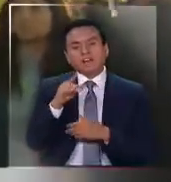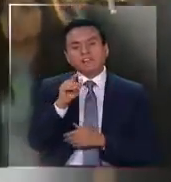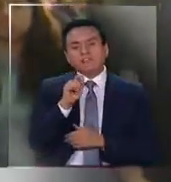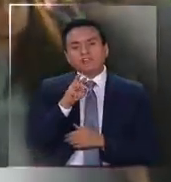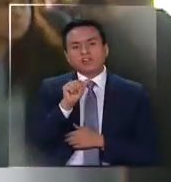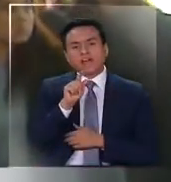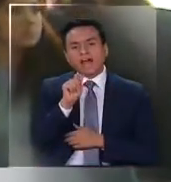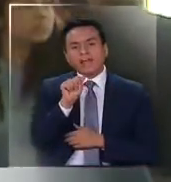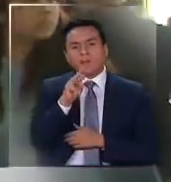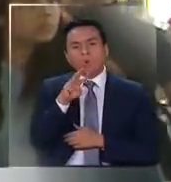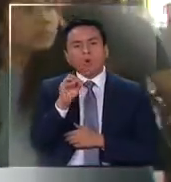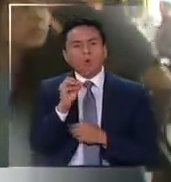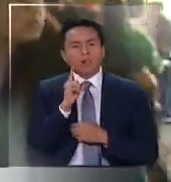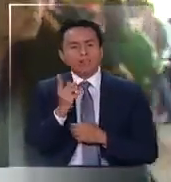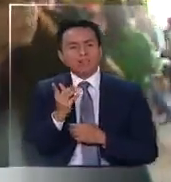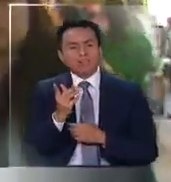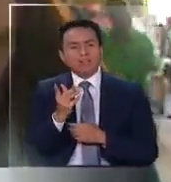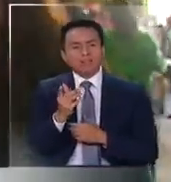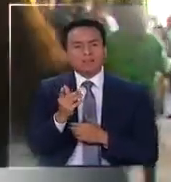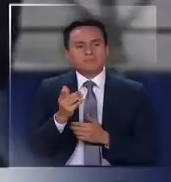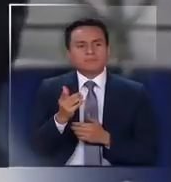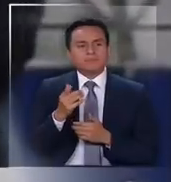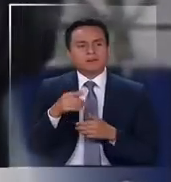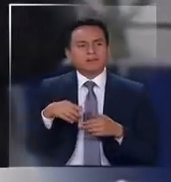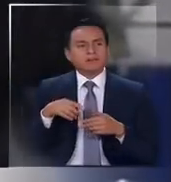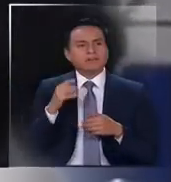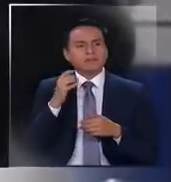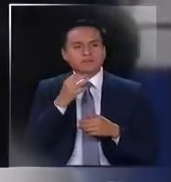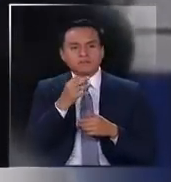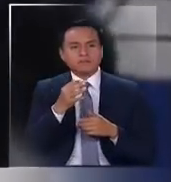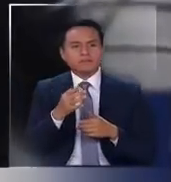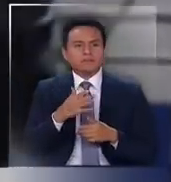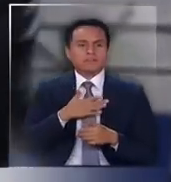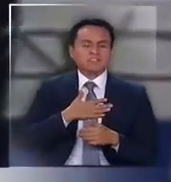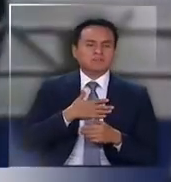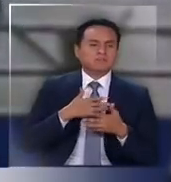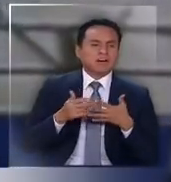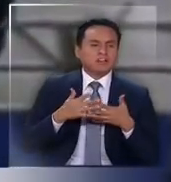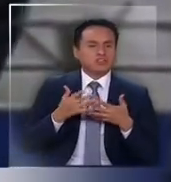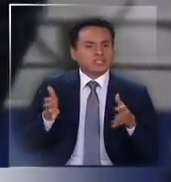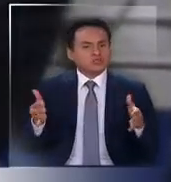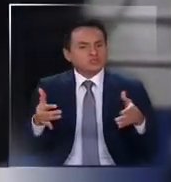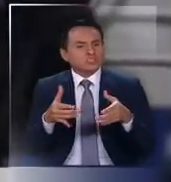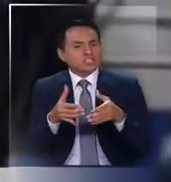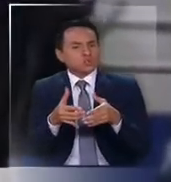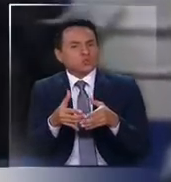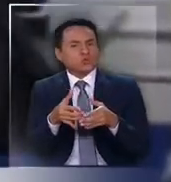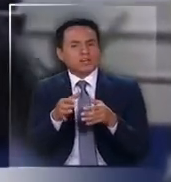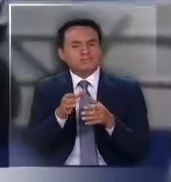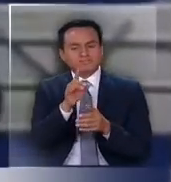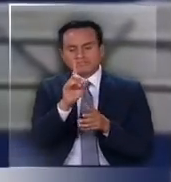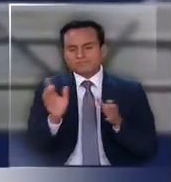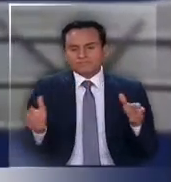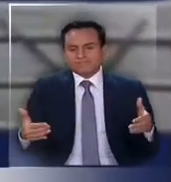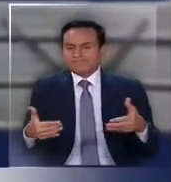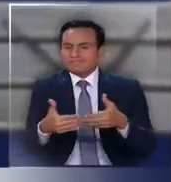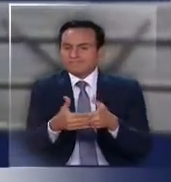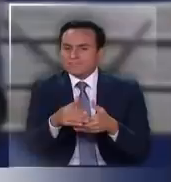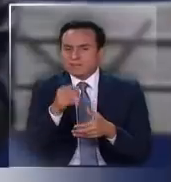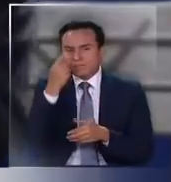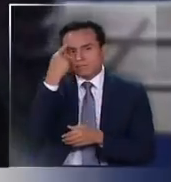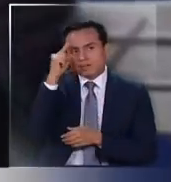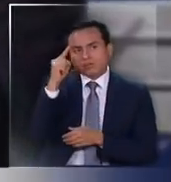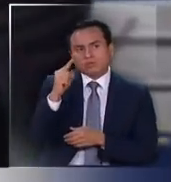Adamo? Mi mano en tu cintura. Y mis manos en tu cintura,